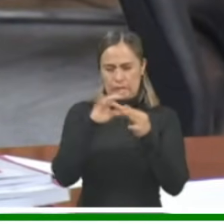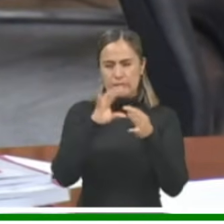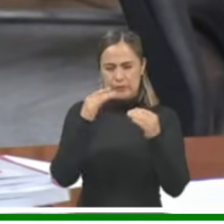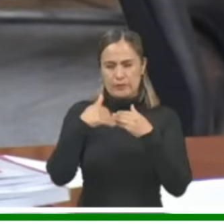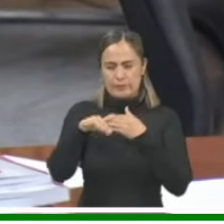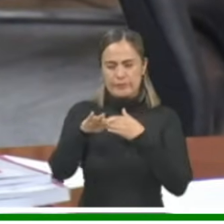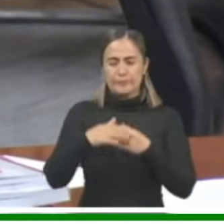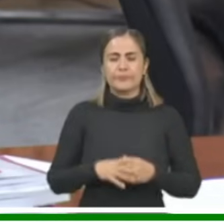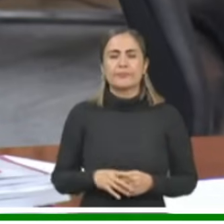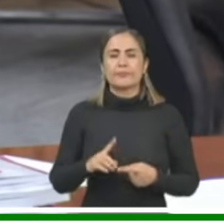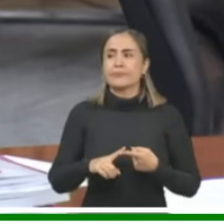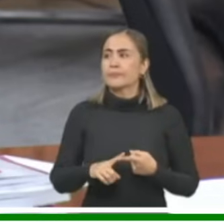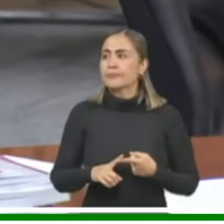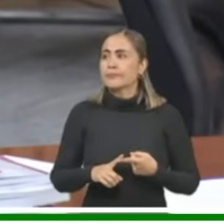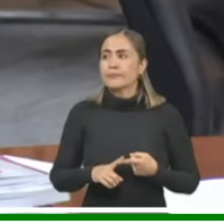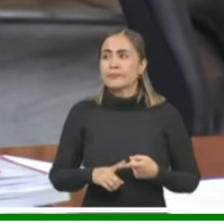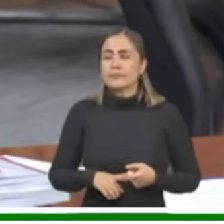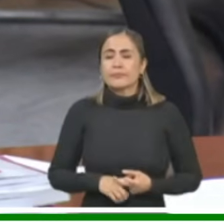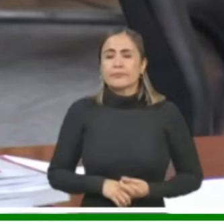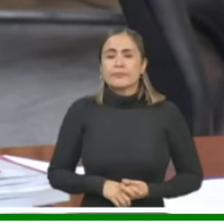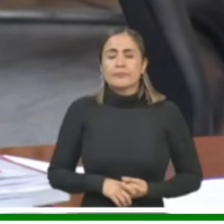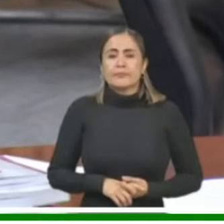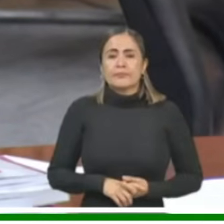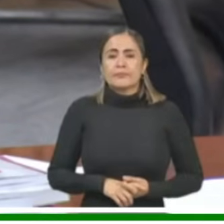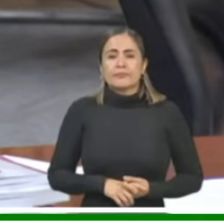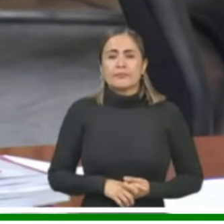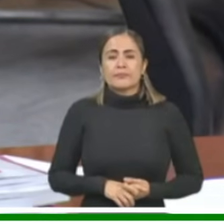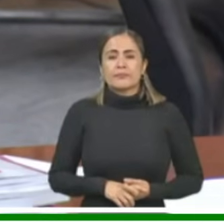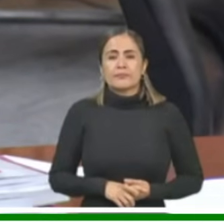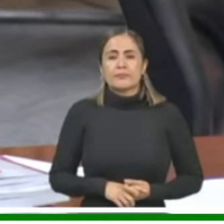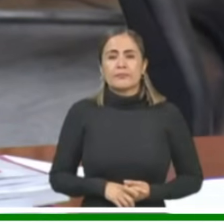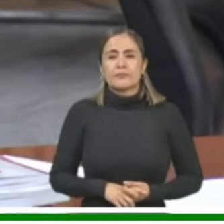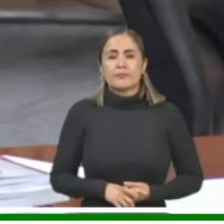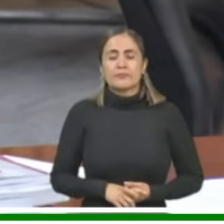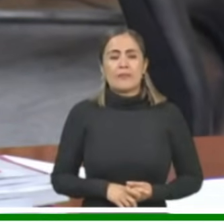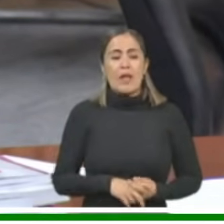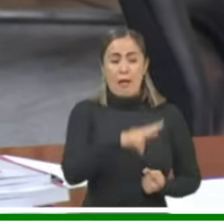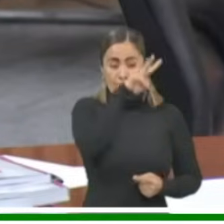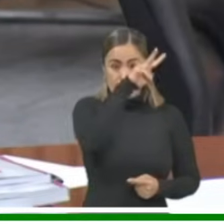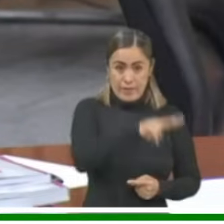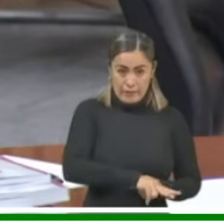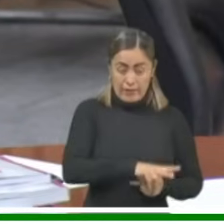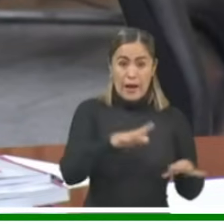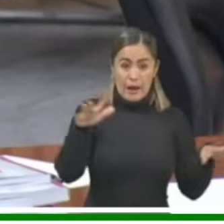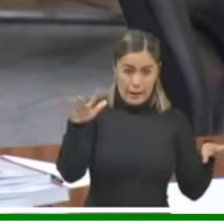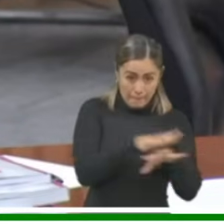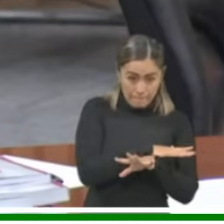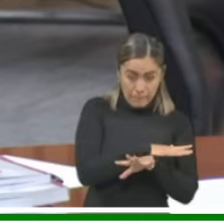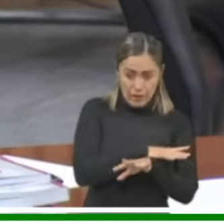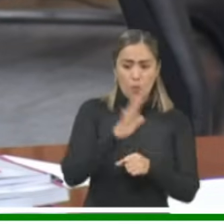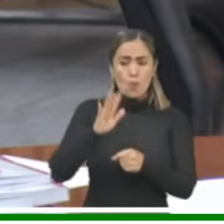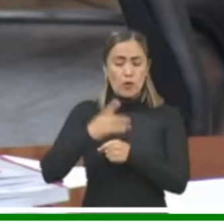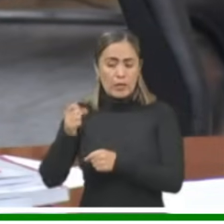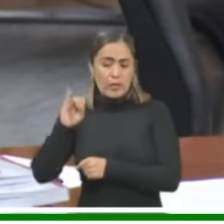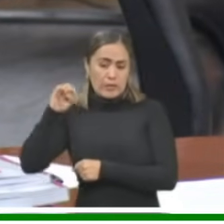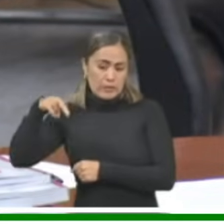término, no es posible cambiar la realidad mediante un acuerdo o propuesta de acuerdo del INE.